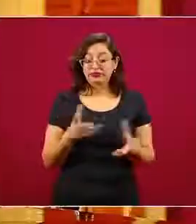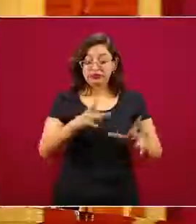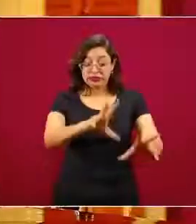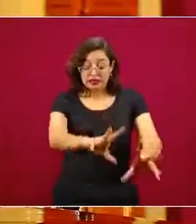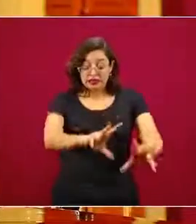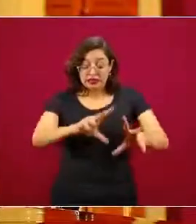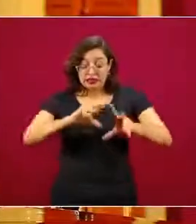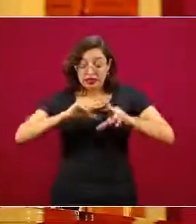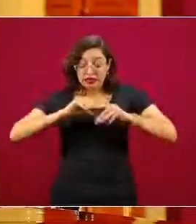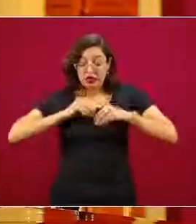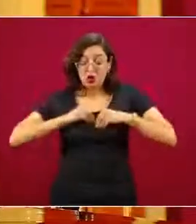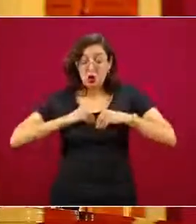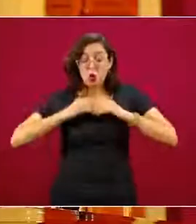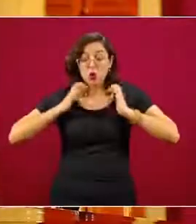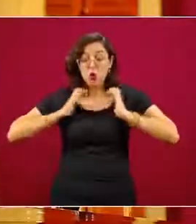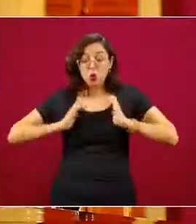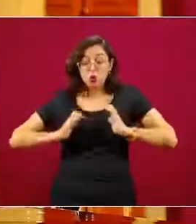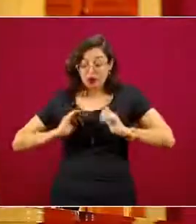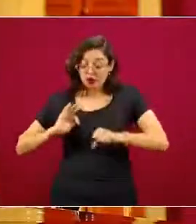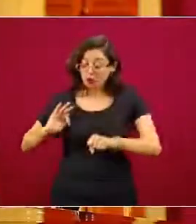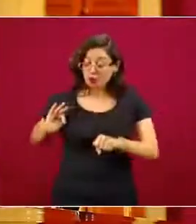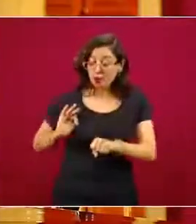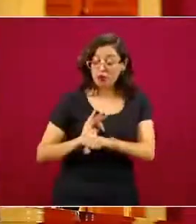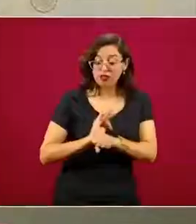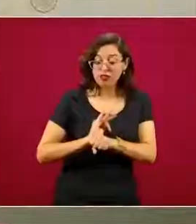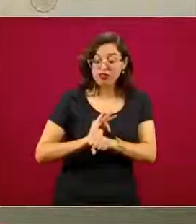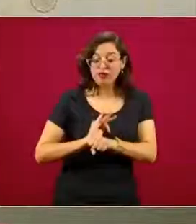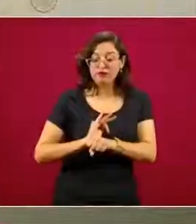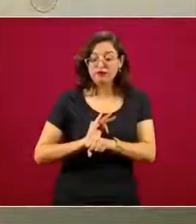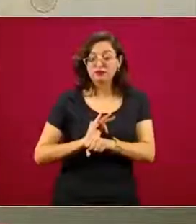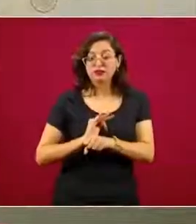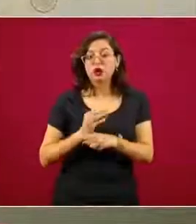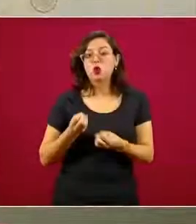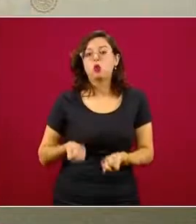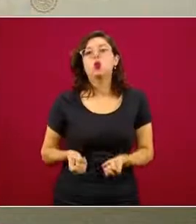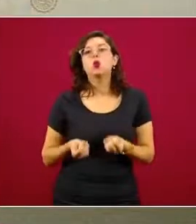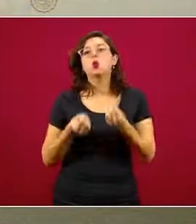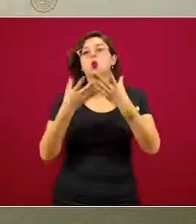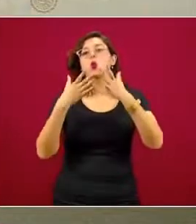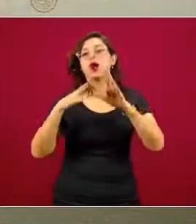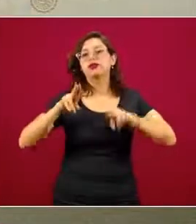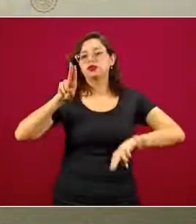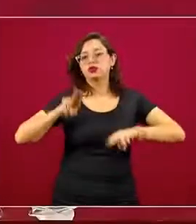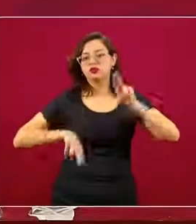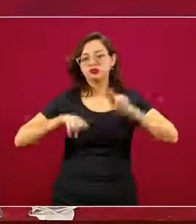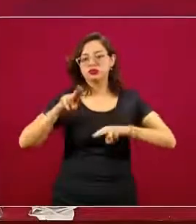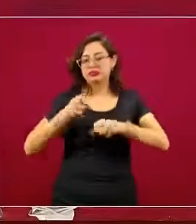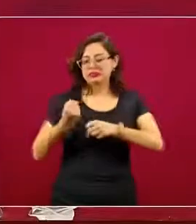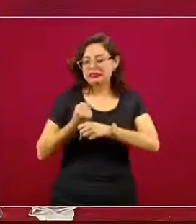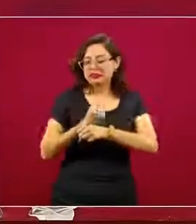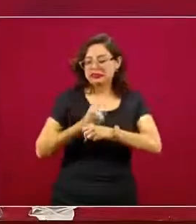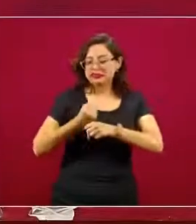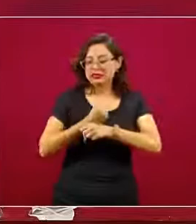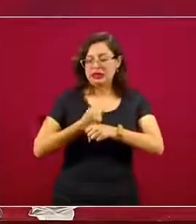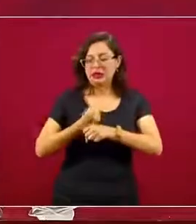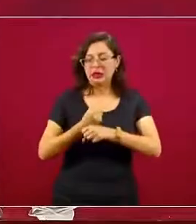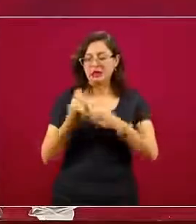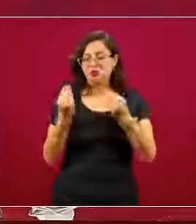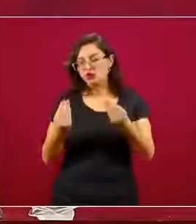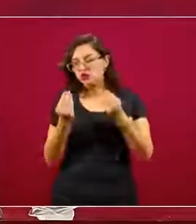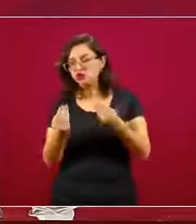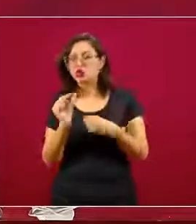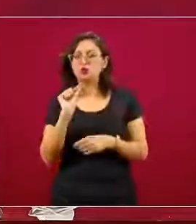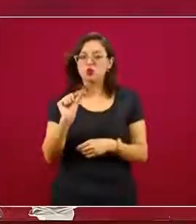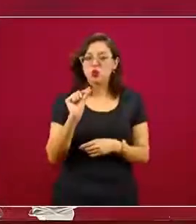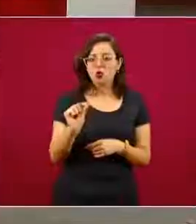anticuerpos, hasta qué niveles o concentraciones pueden estar presentes en la sangre de una persona que pudiera